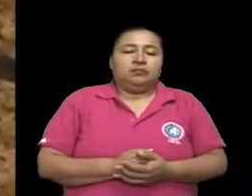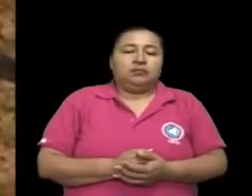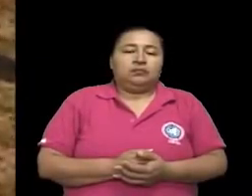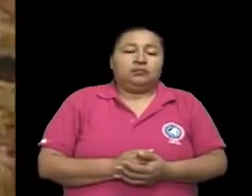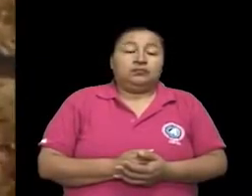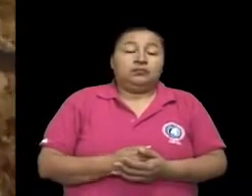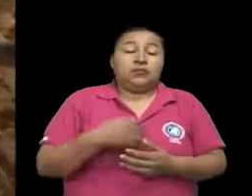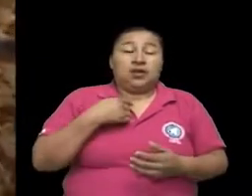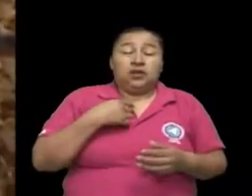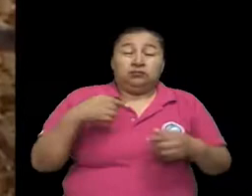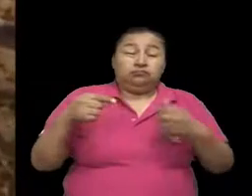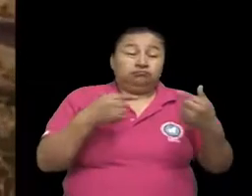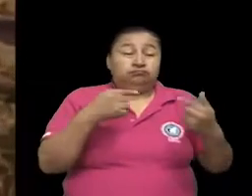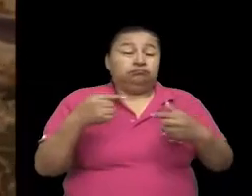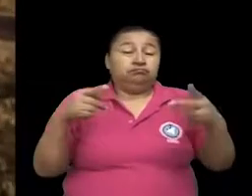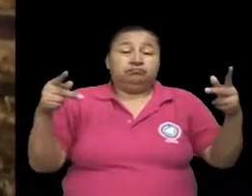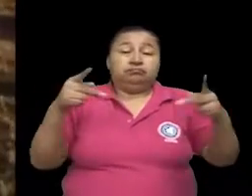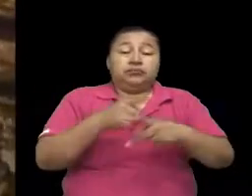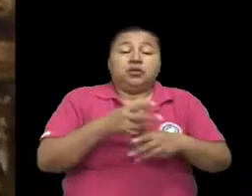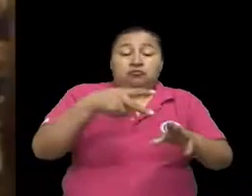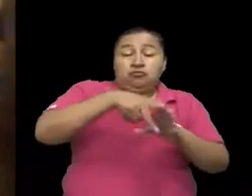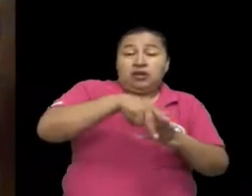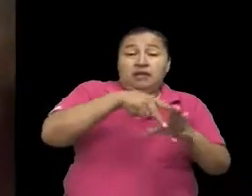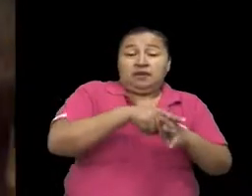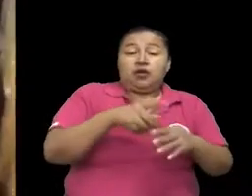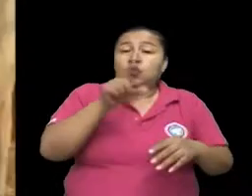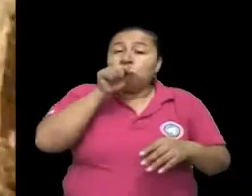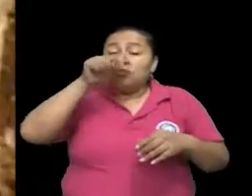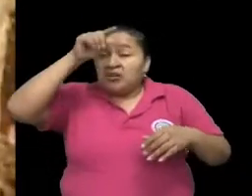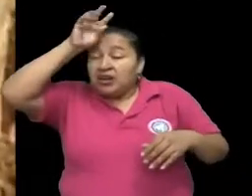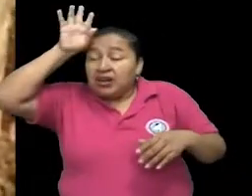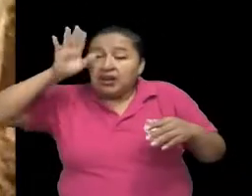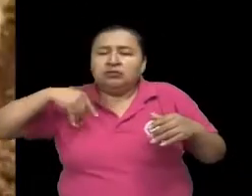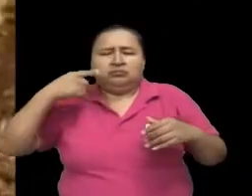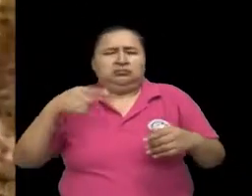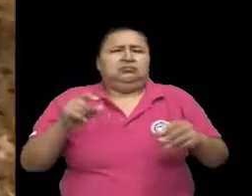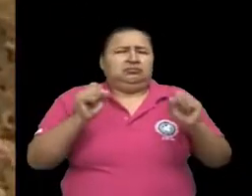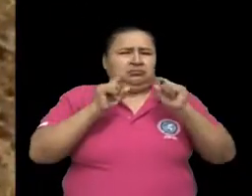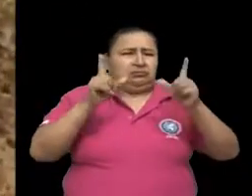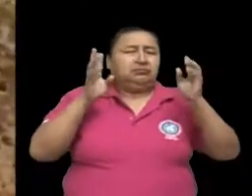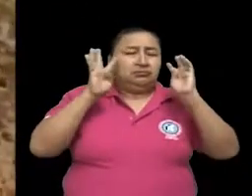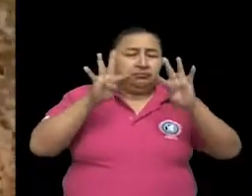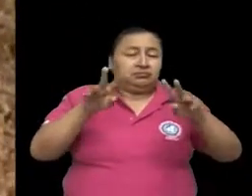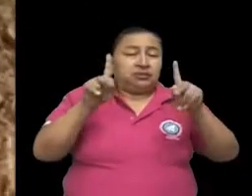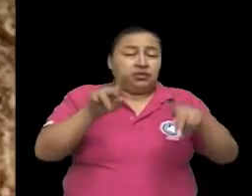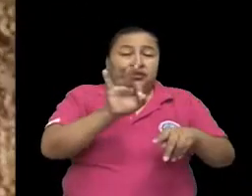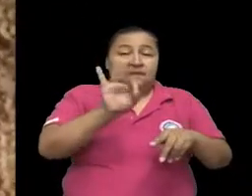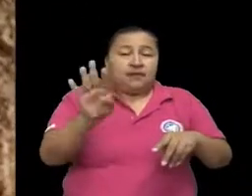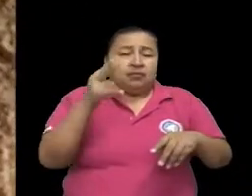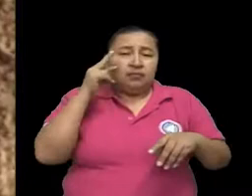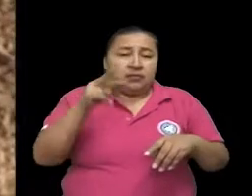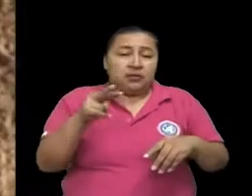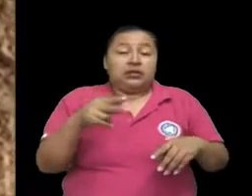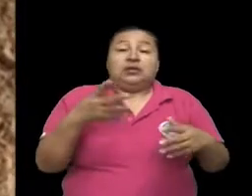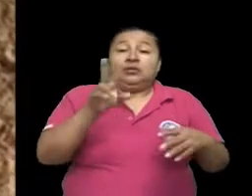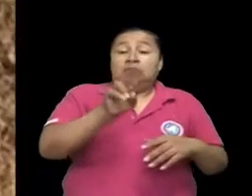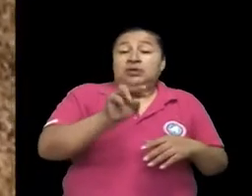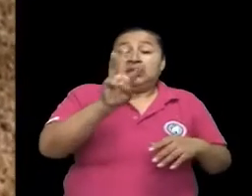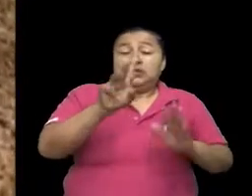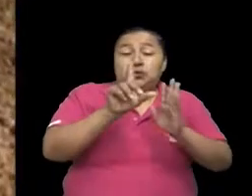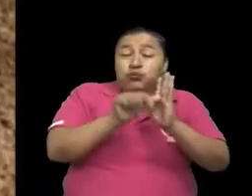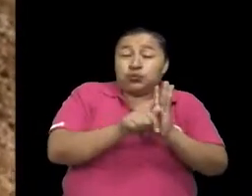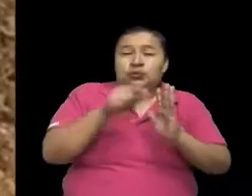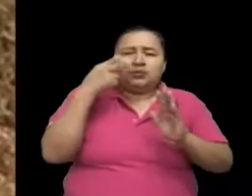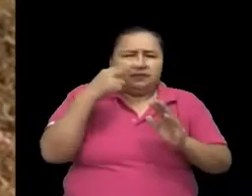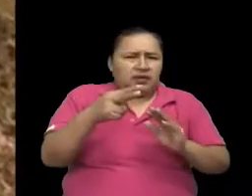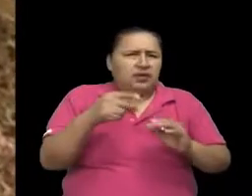La pelea épica entre un caballo y un gallo ha acaparado la atención de los usuarios de Facebook. En los 23 segundos del video